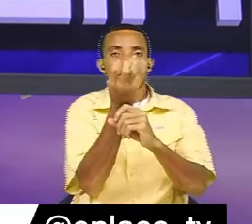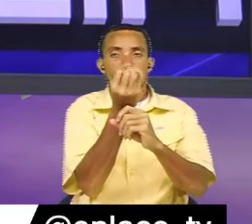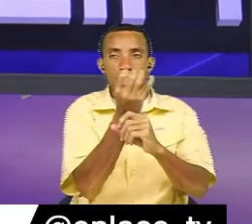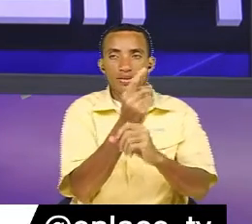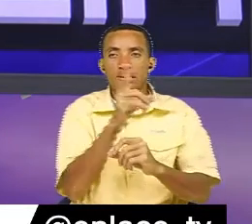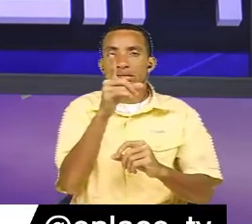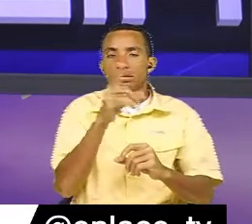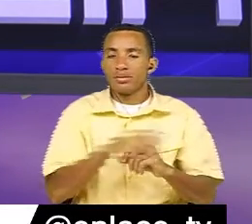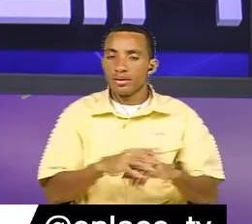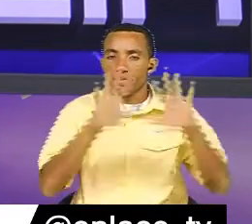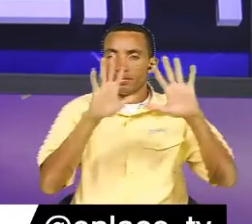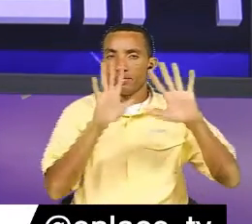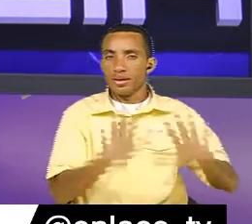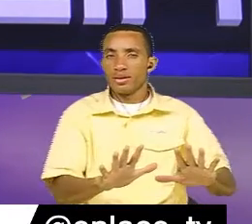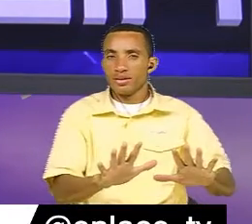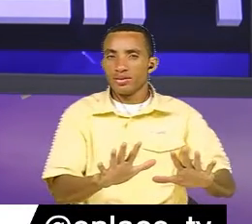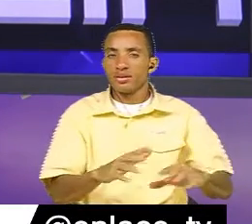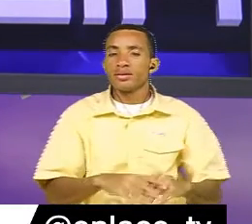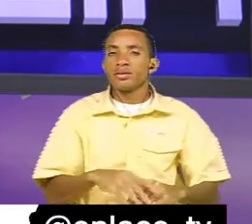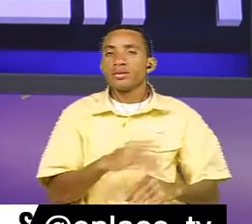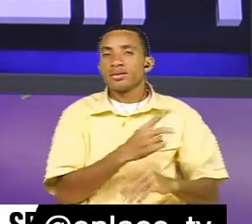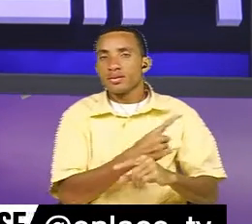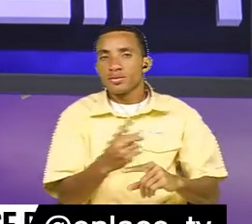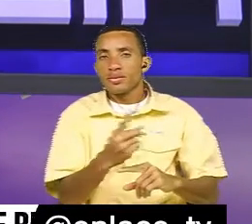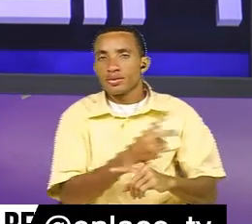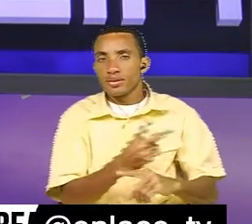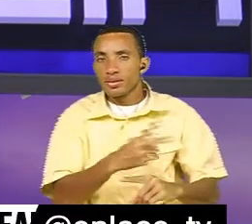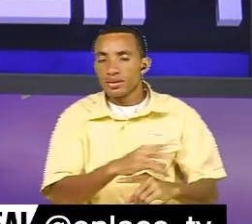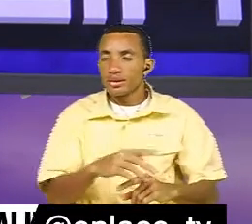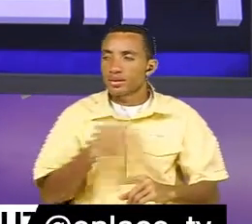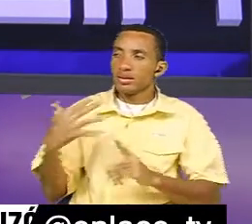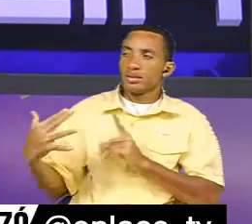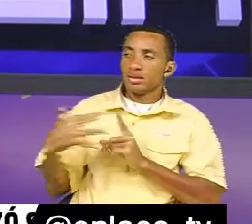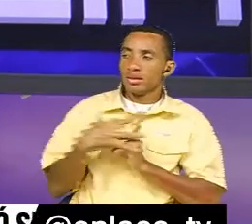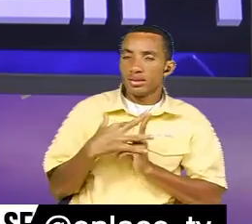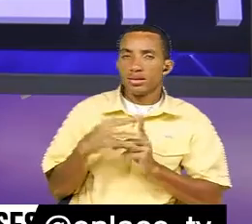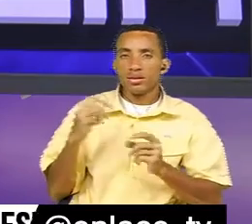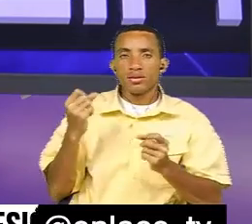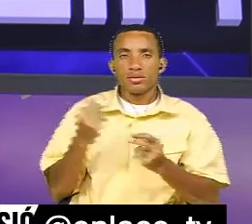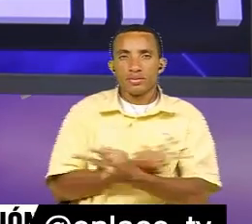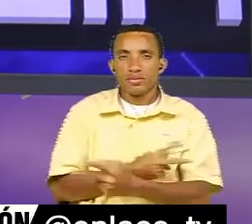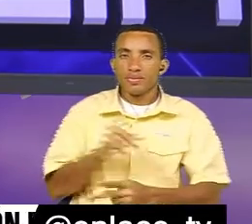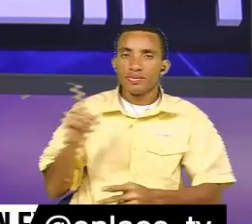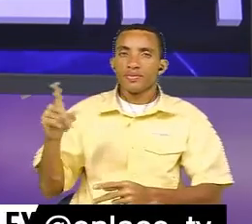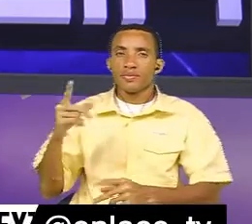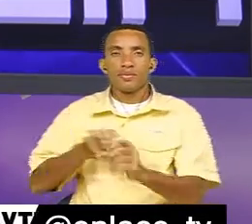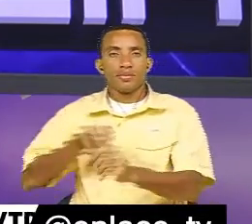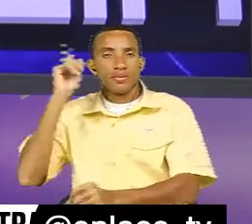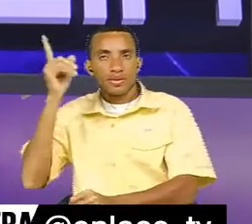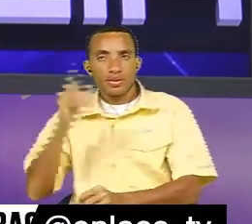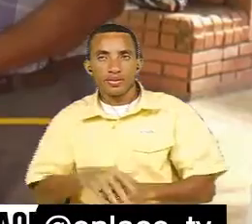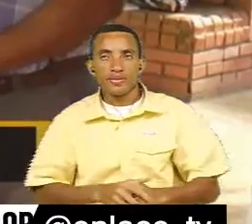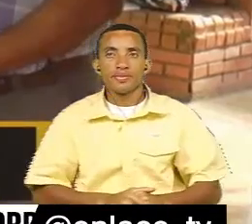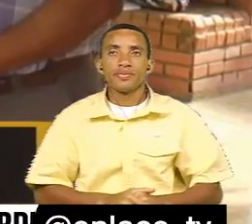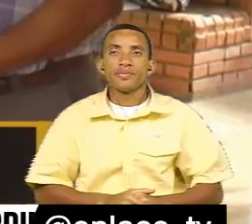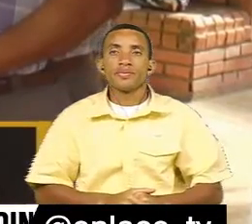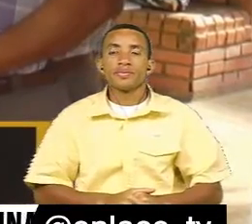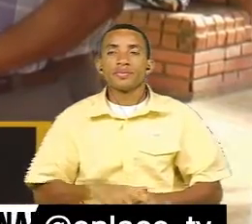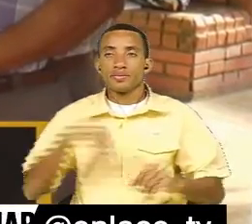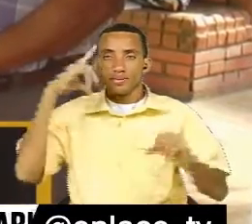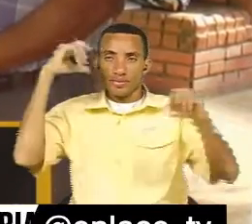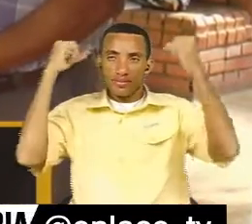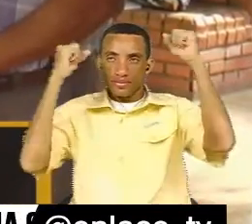varias semanas. Los trabajadores se declaran víctimas de la clase política por la crisis que afronta esta empresa de abonos nitrogenados. Sigue la preocupación